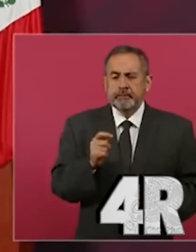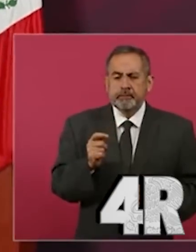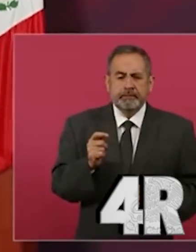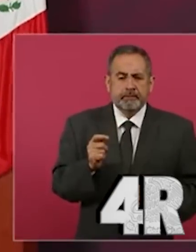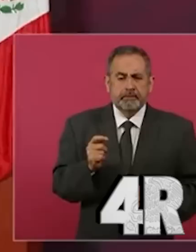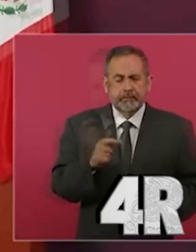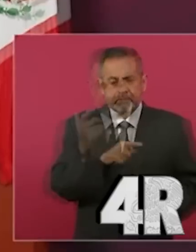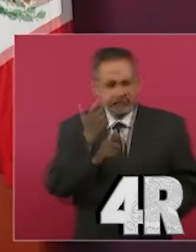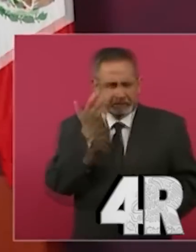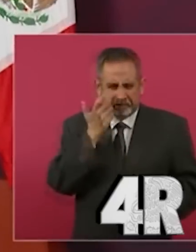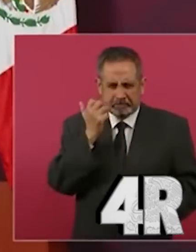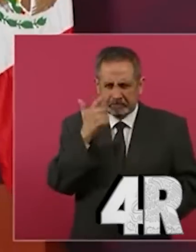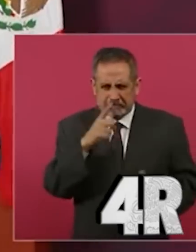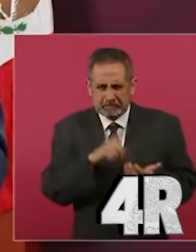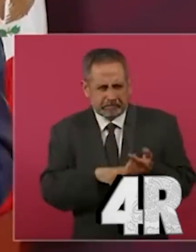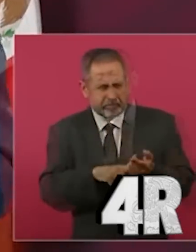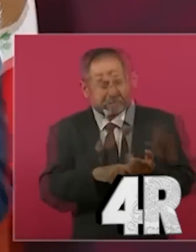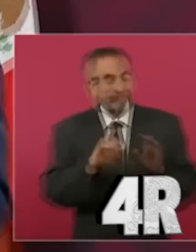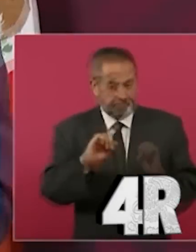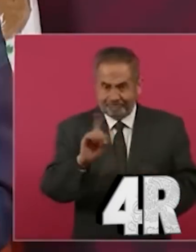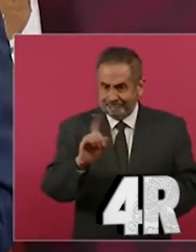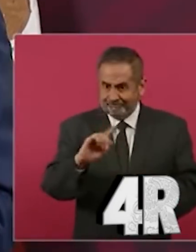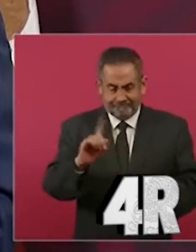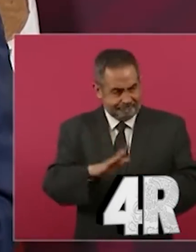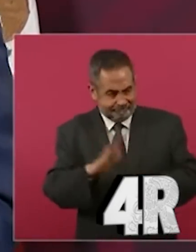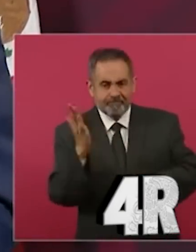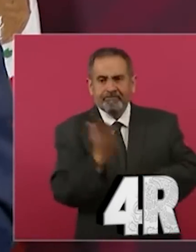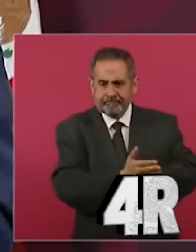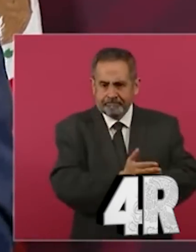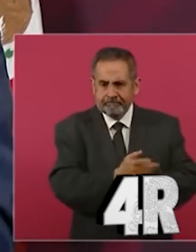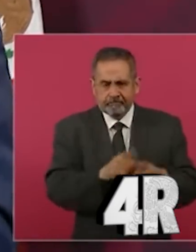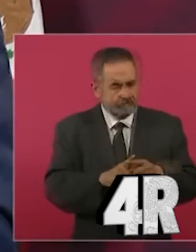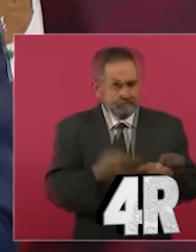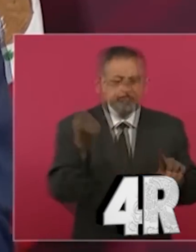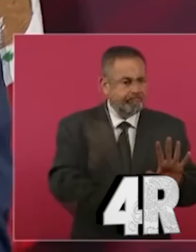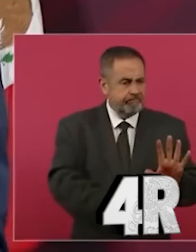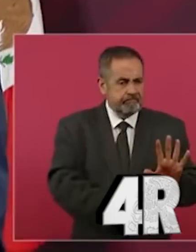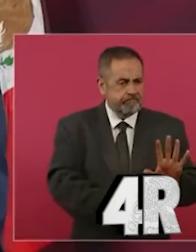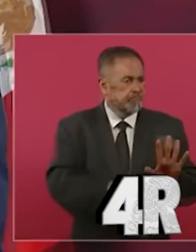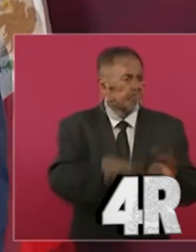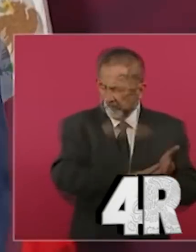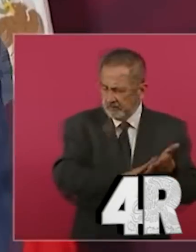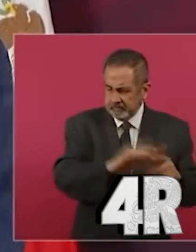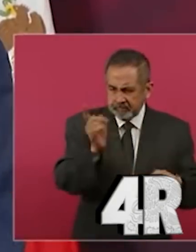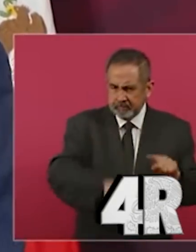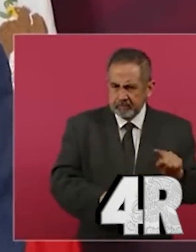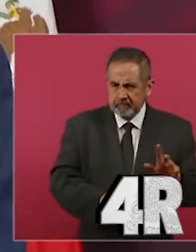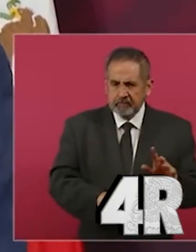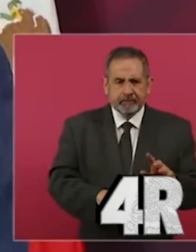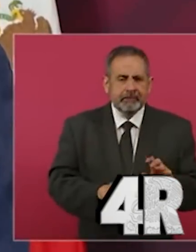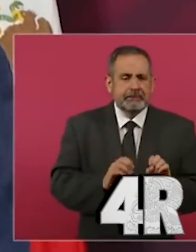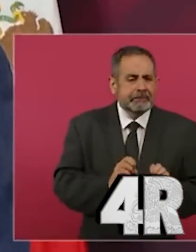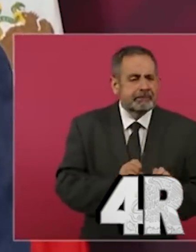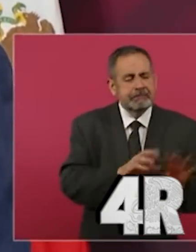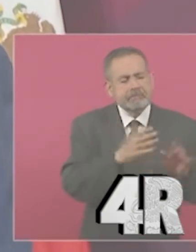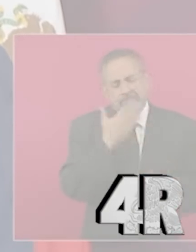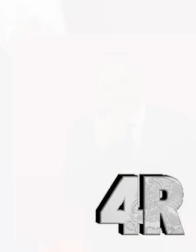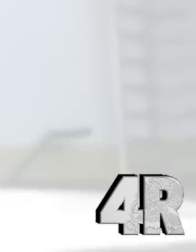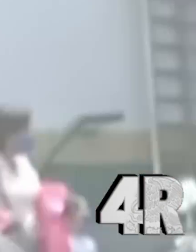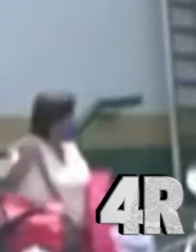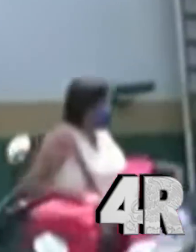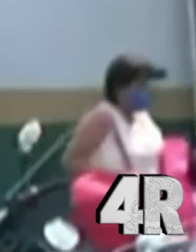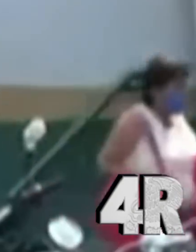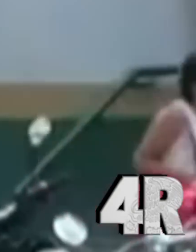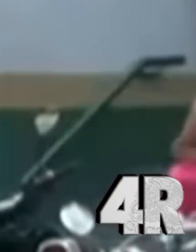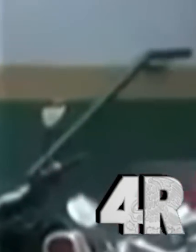motivo de impunidad y que se combata la corrupción que no se permita la corrupción